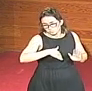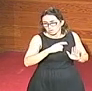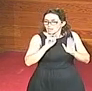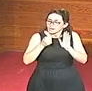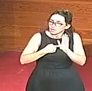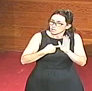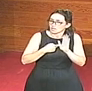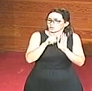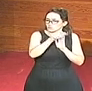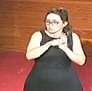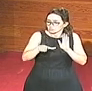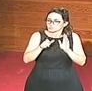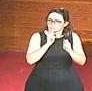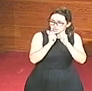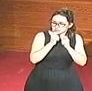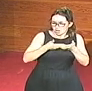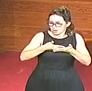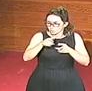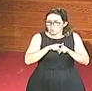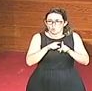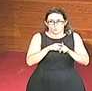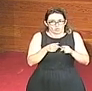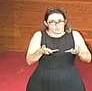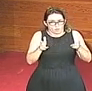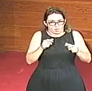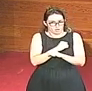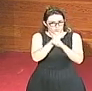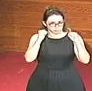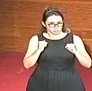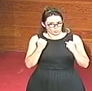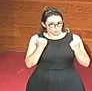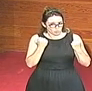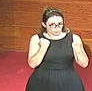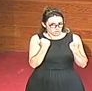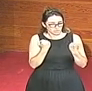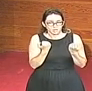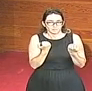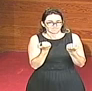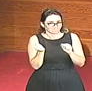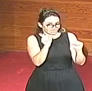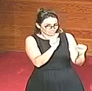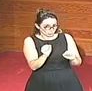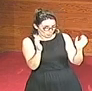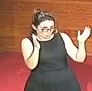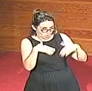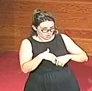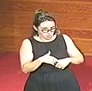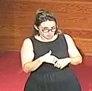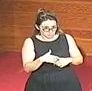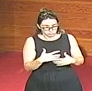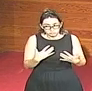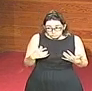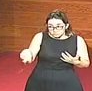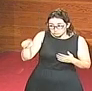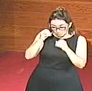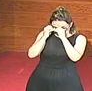reconozca el papel específico de los medios como pilar de la democracia. Si lo pensáis, es demoledor. Es